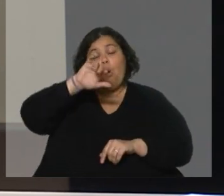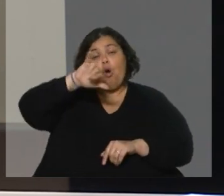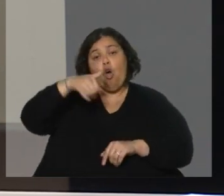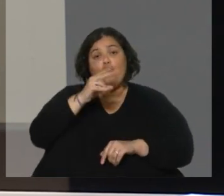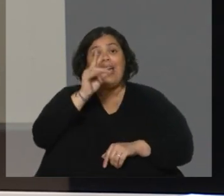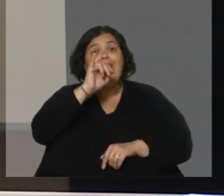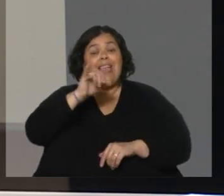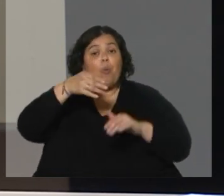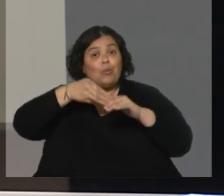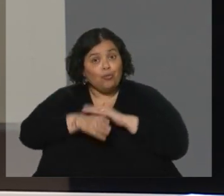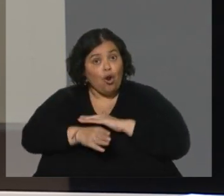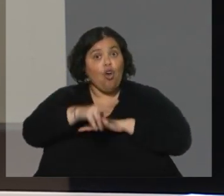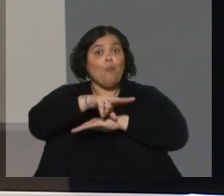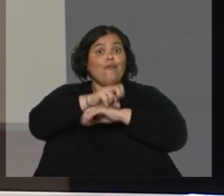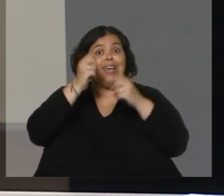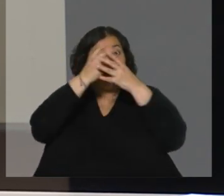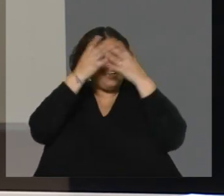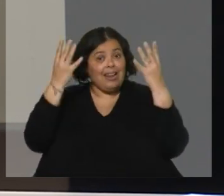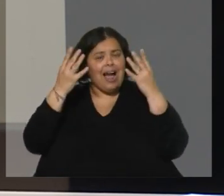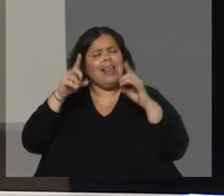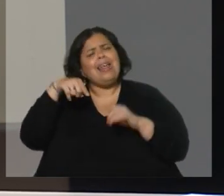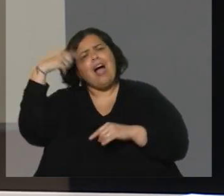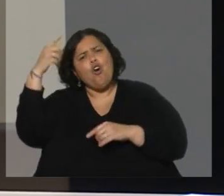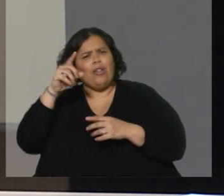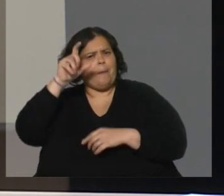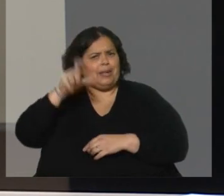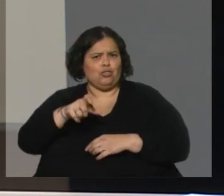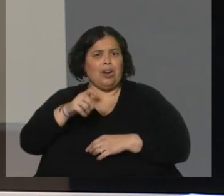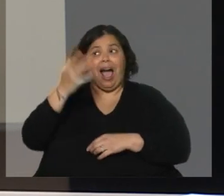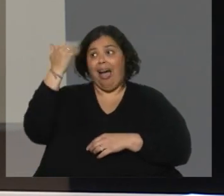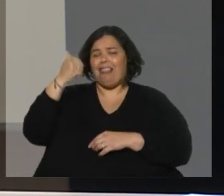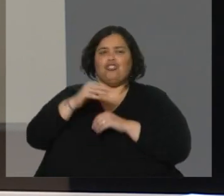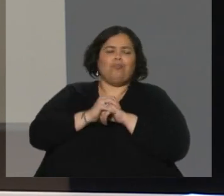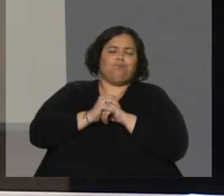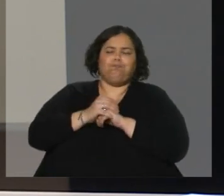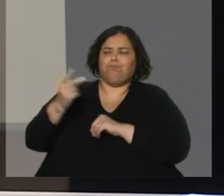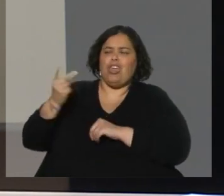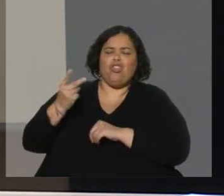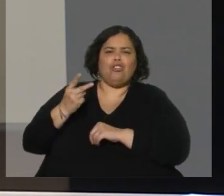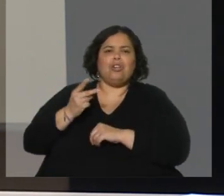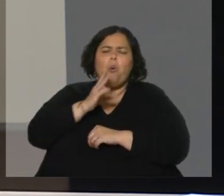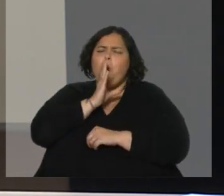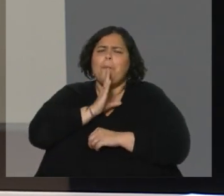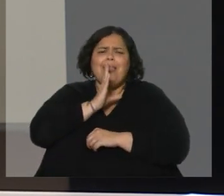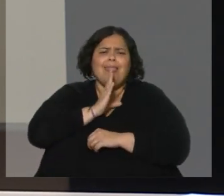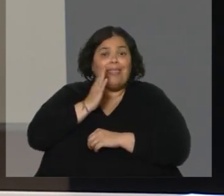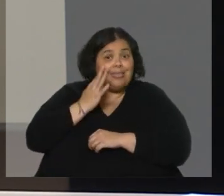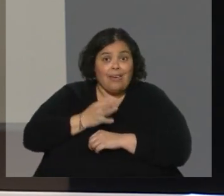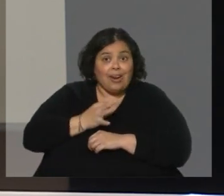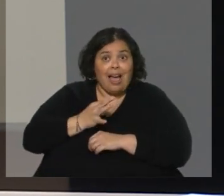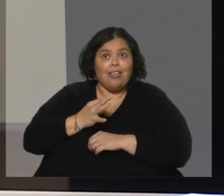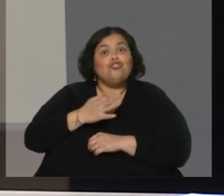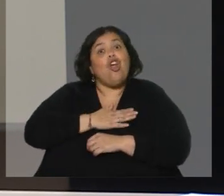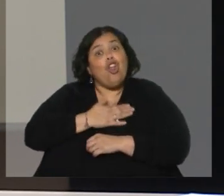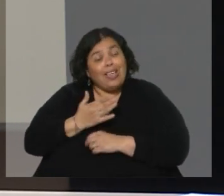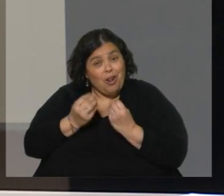era otro Jorge Díaz no era la persona que yo quería tanto la persona humilde la persona que que de verdad de verdad yo lo tenía le